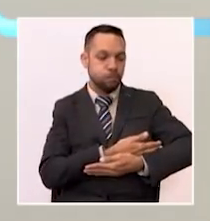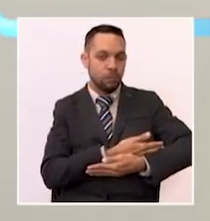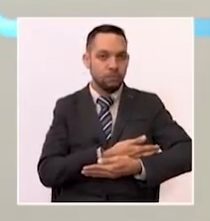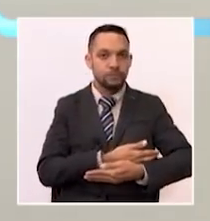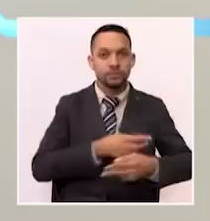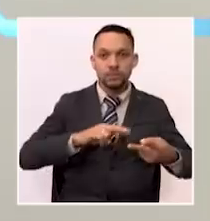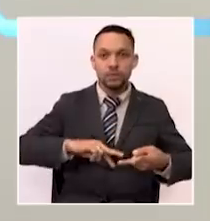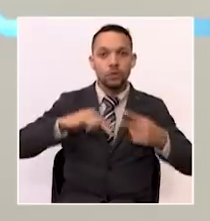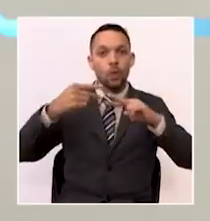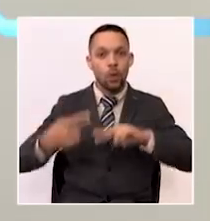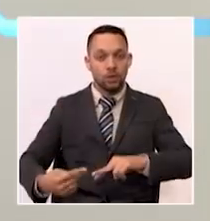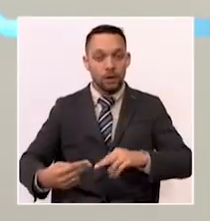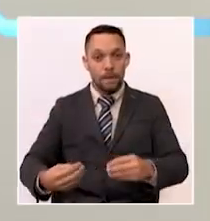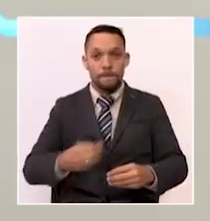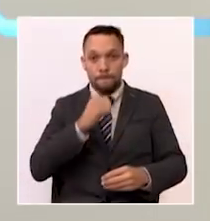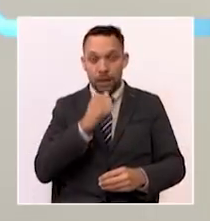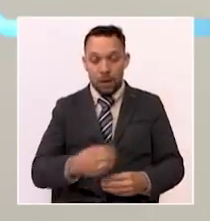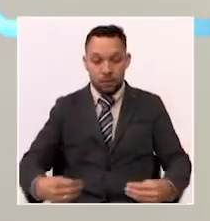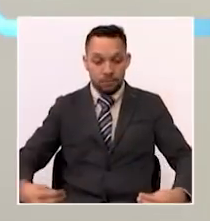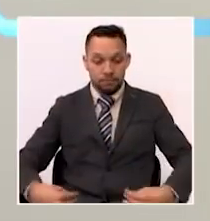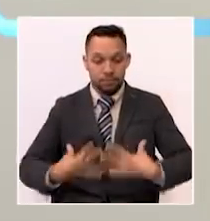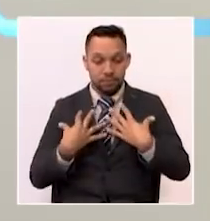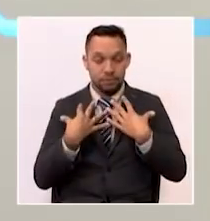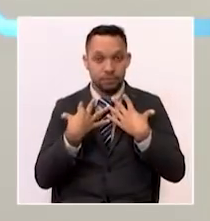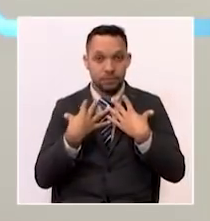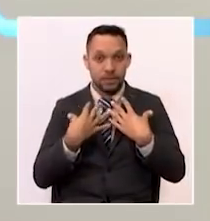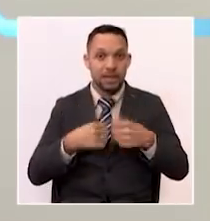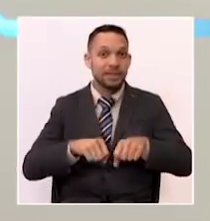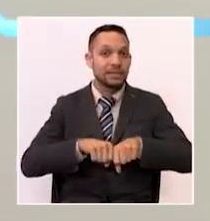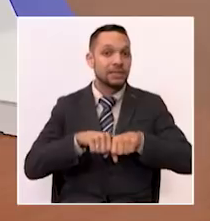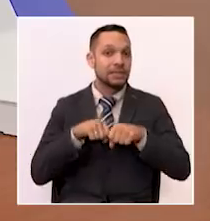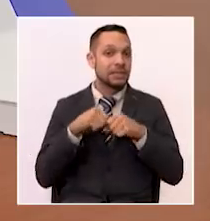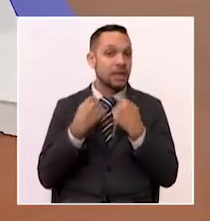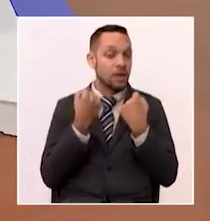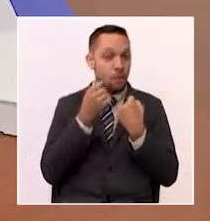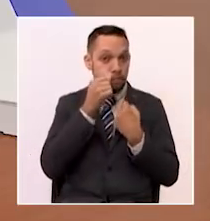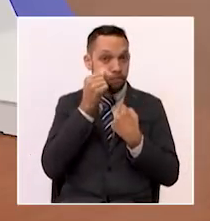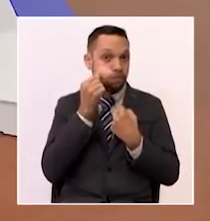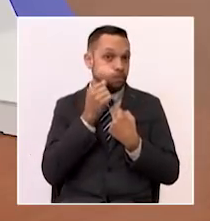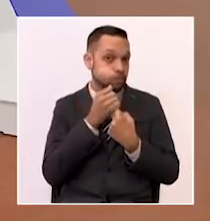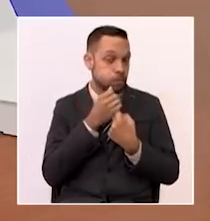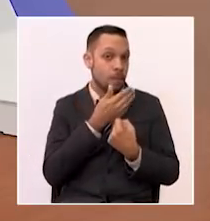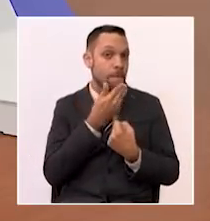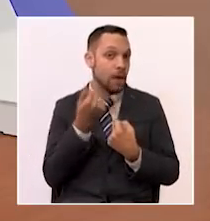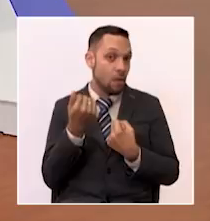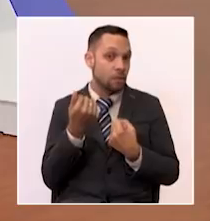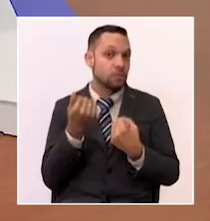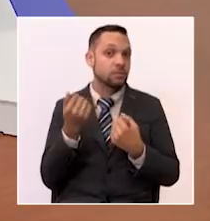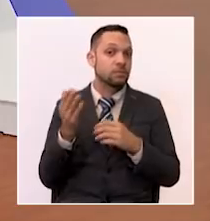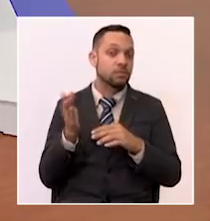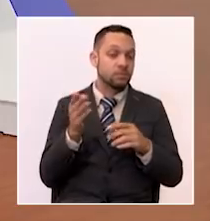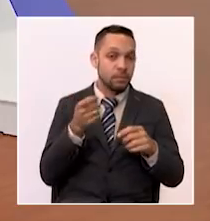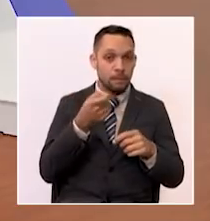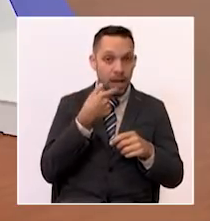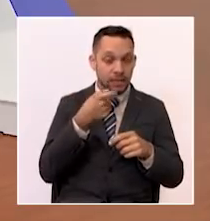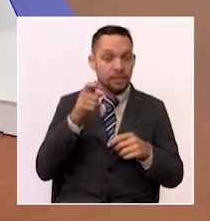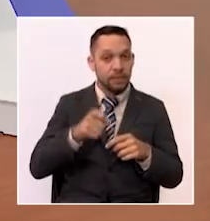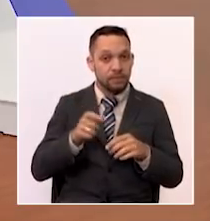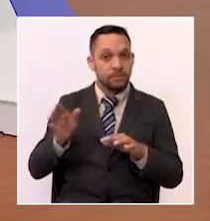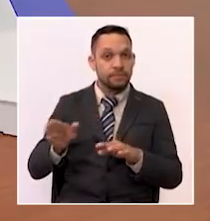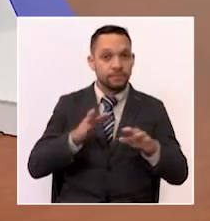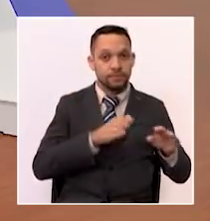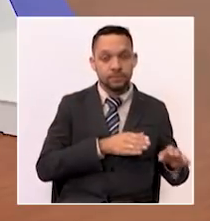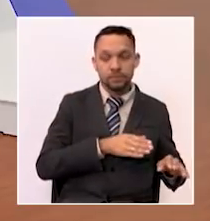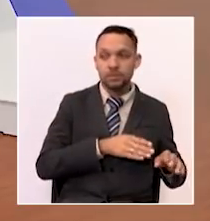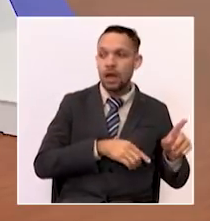pueden entrar al líquido de su bebé y destruir su embarazo y acabar con su embarazo en un segundo. Me dice, por ejemplo, una paciente que le da miedo